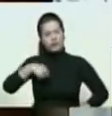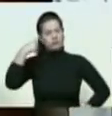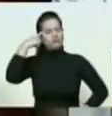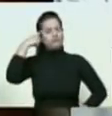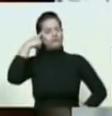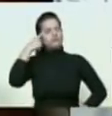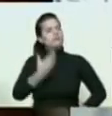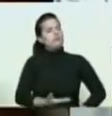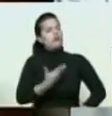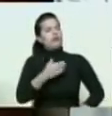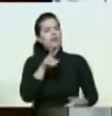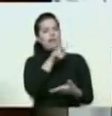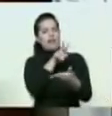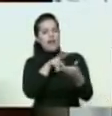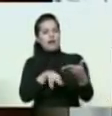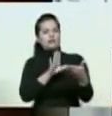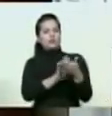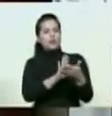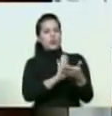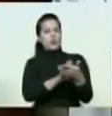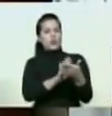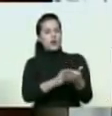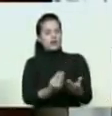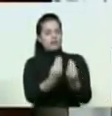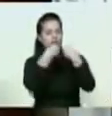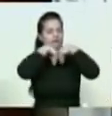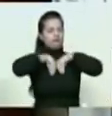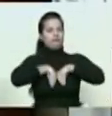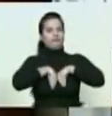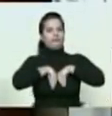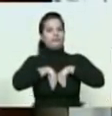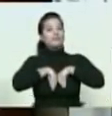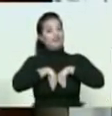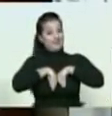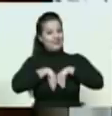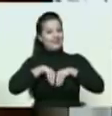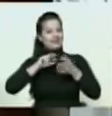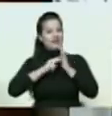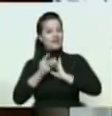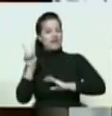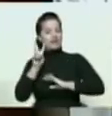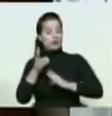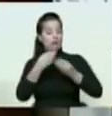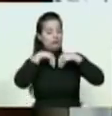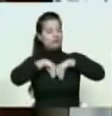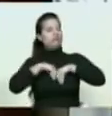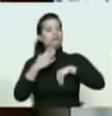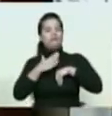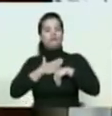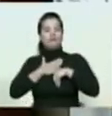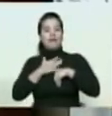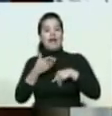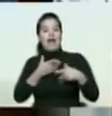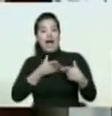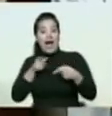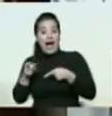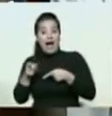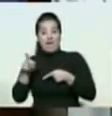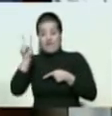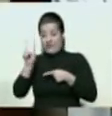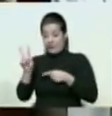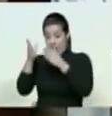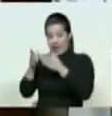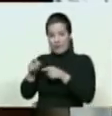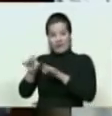de lo hermoso venezolano, es un venezolano menos en las manos de esa tentación